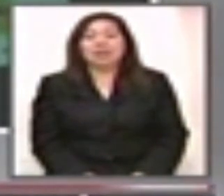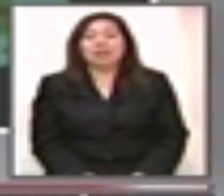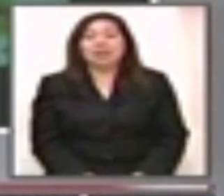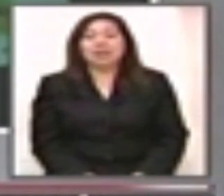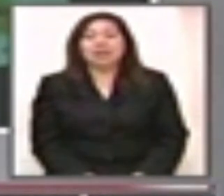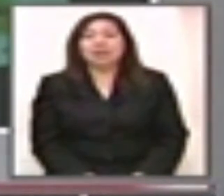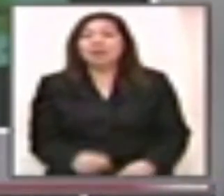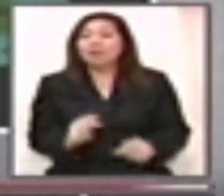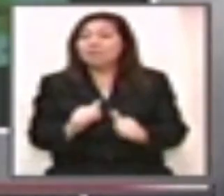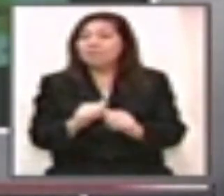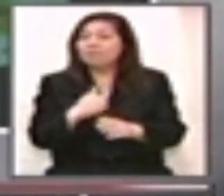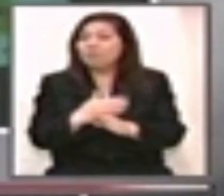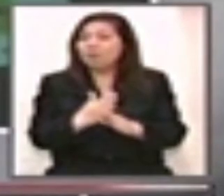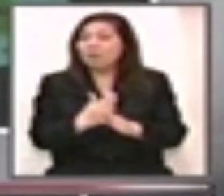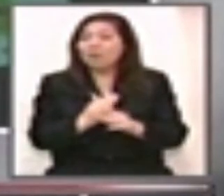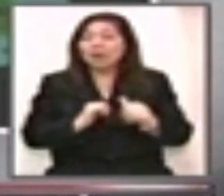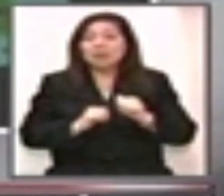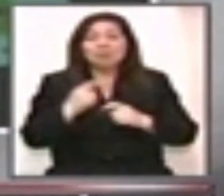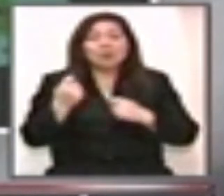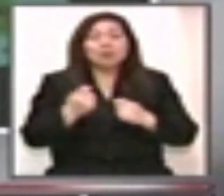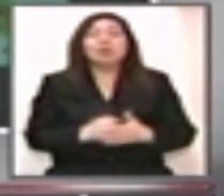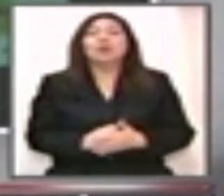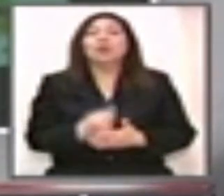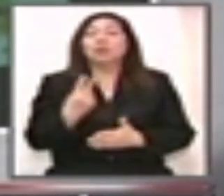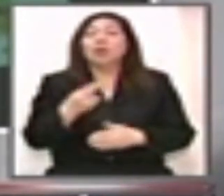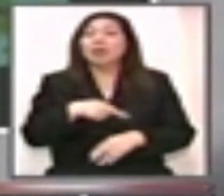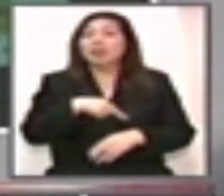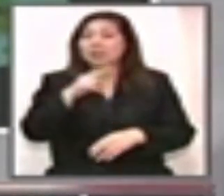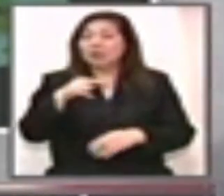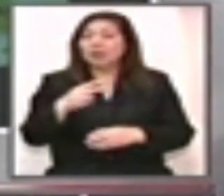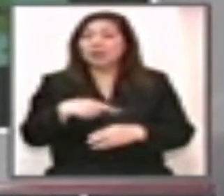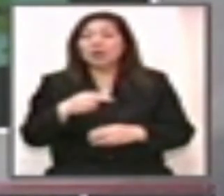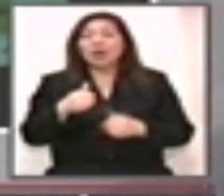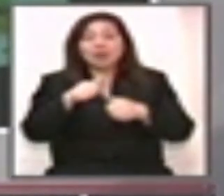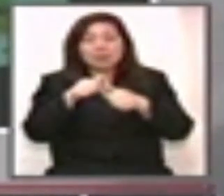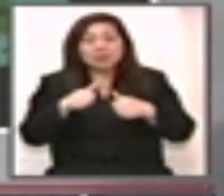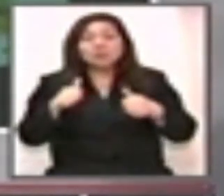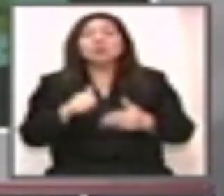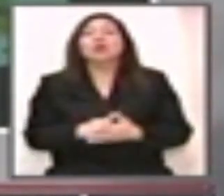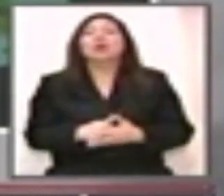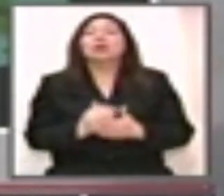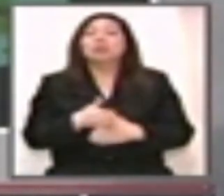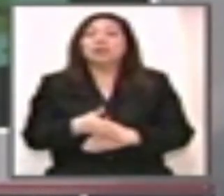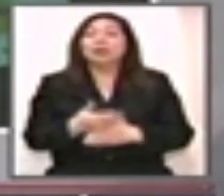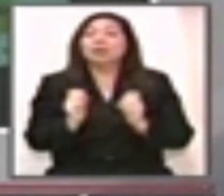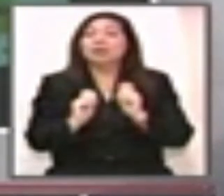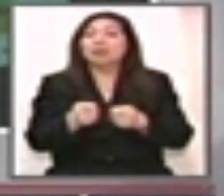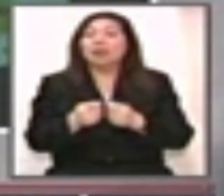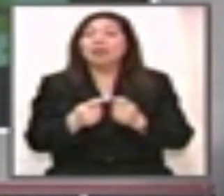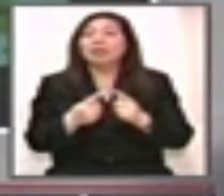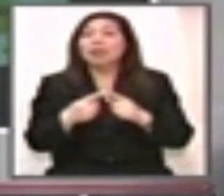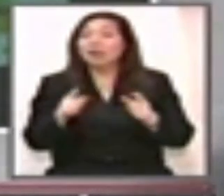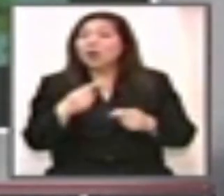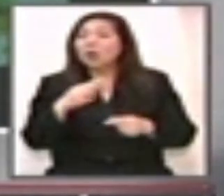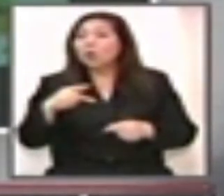la fisonomía de la actividad turística en 2 regiones. En la región Amazonas, a través de la entrega de las telecabinas